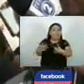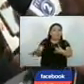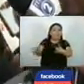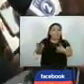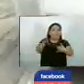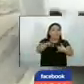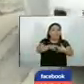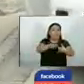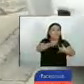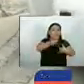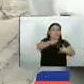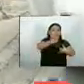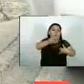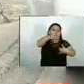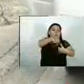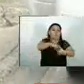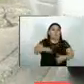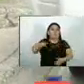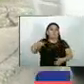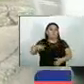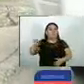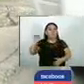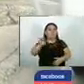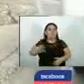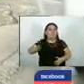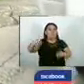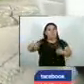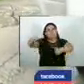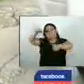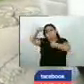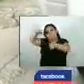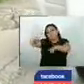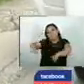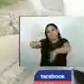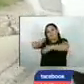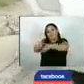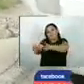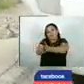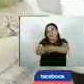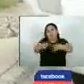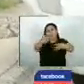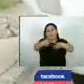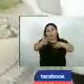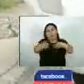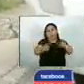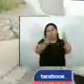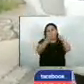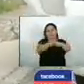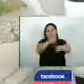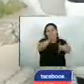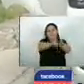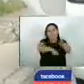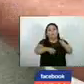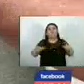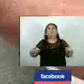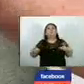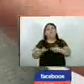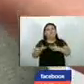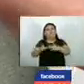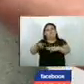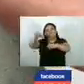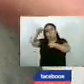en el teléfono. En enero de este año, la Asamblea Legislativa aprobó modificaciones en las multas, también